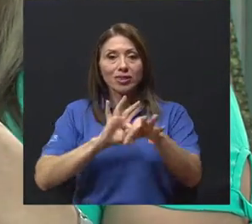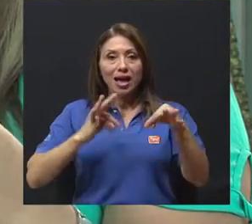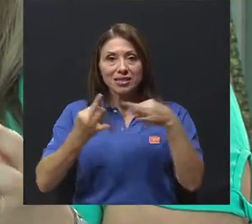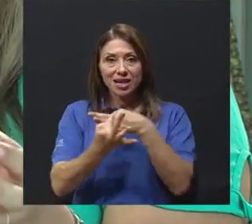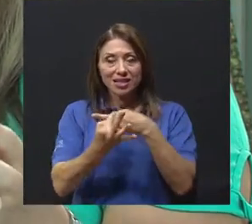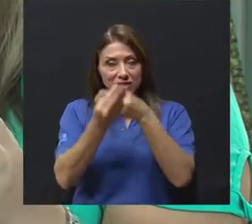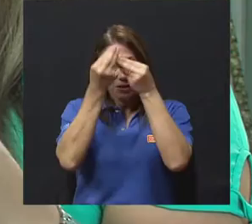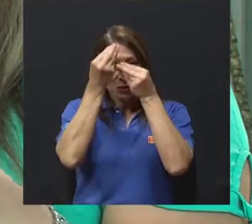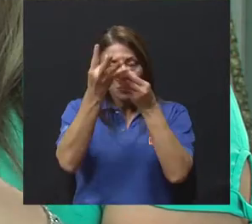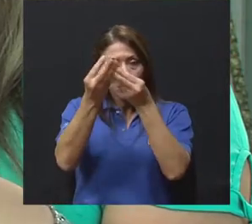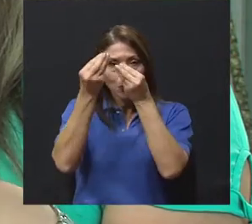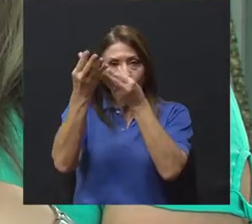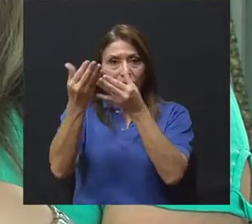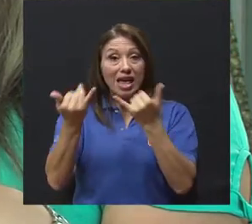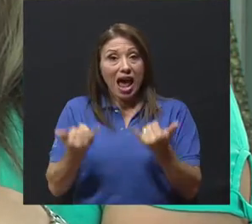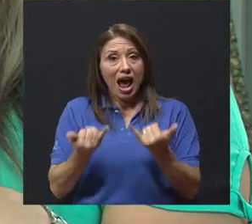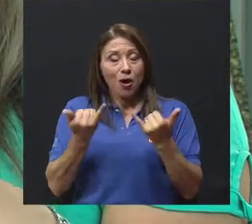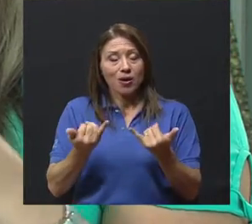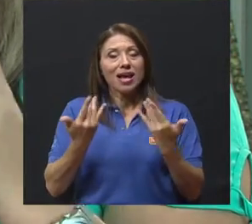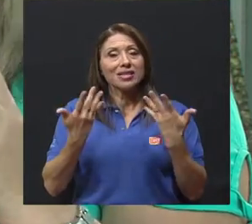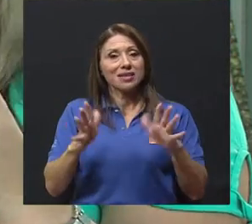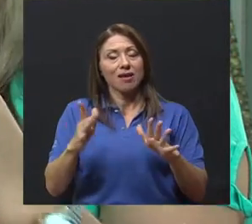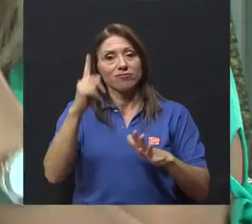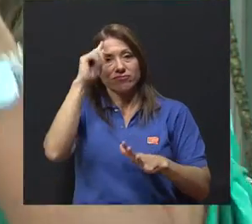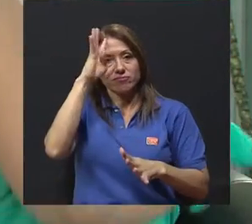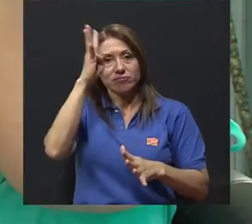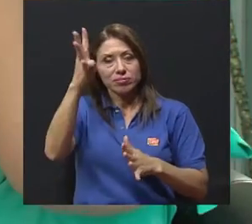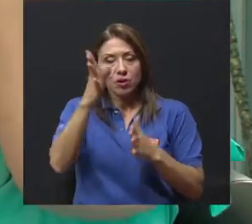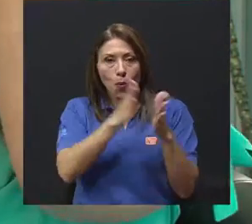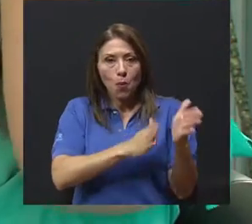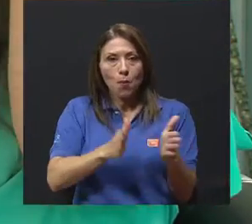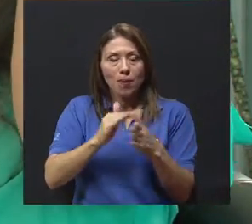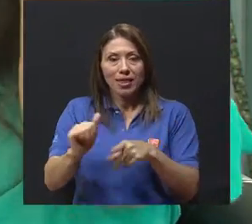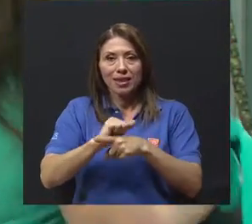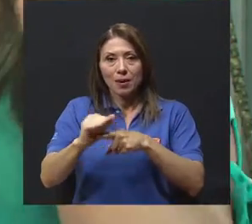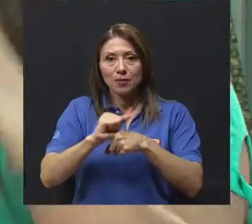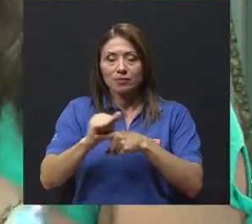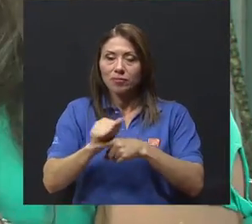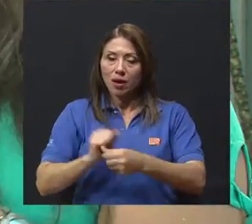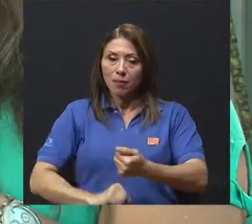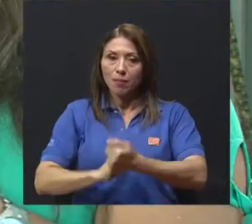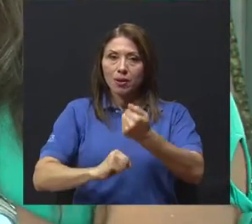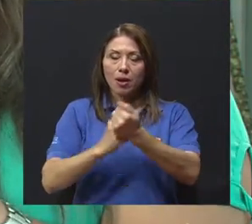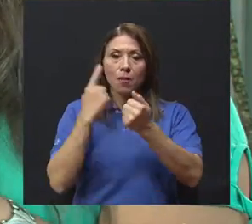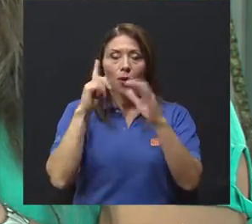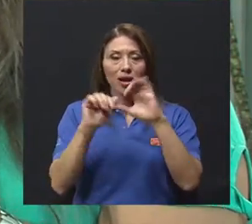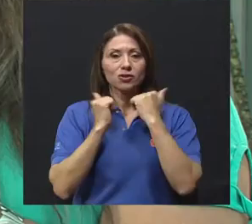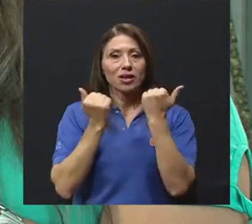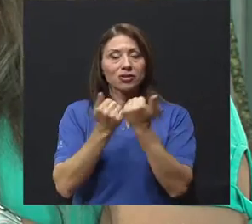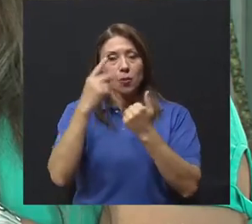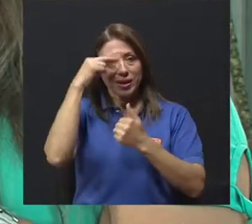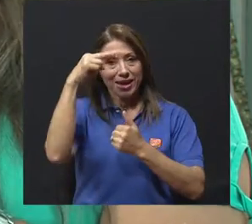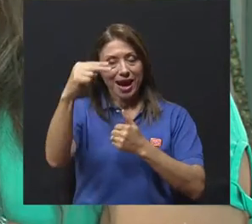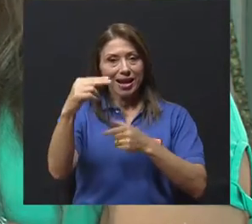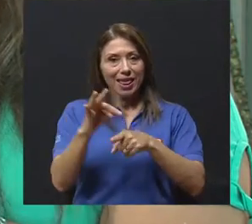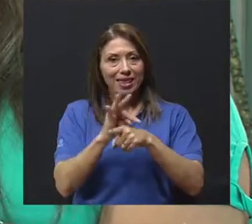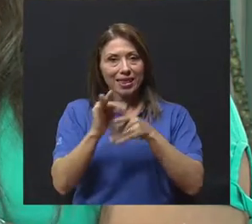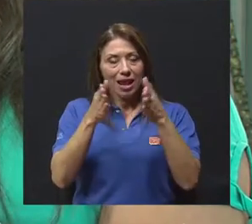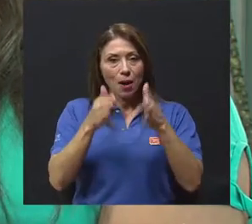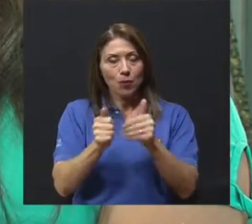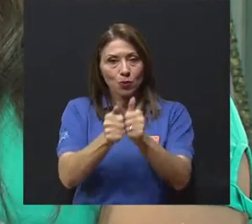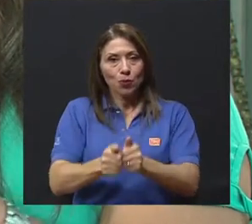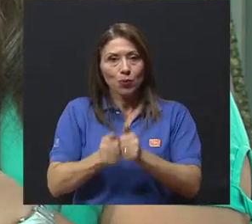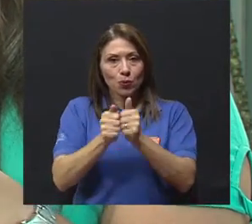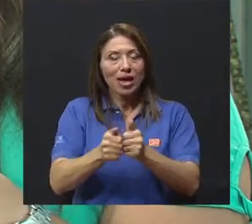y ahora hemos hecho hemos diseñado un plan de capacitación avalado por la asociación mexicana de equinos terapeutas y